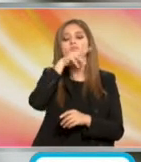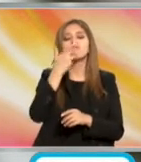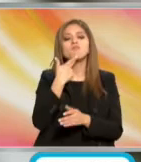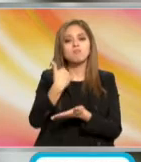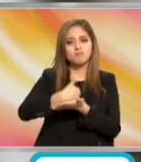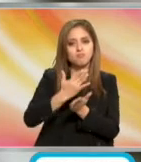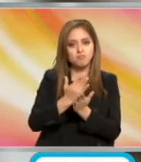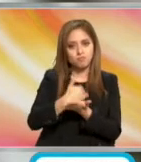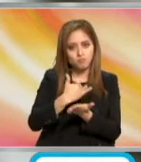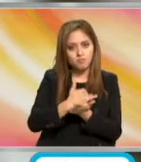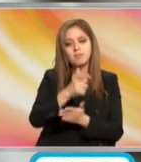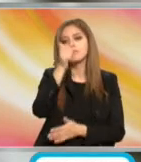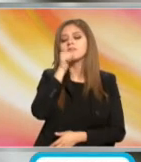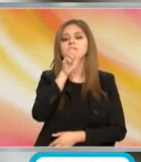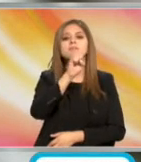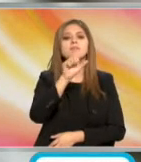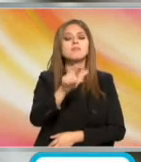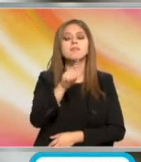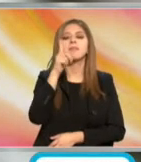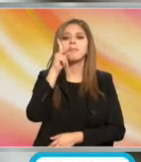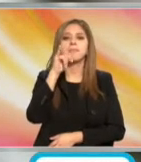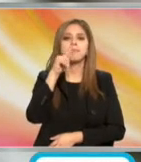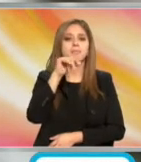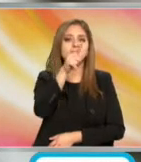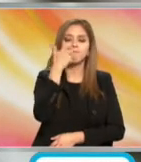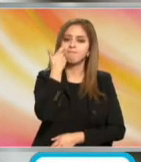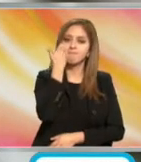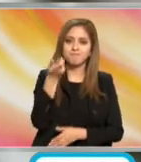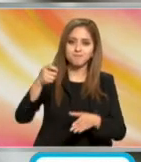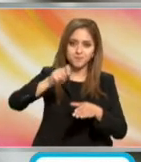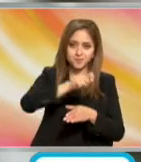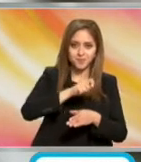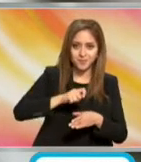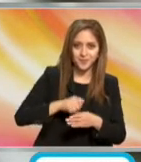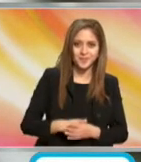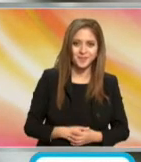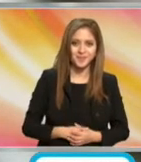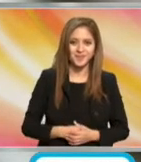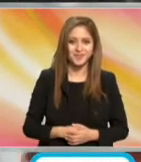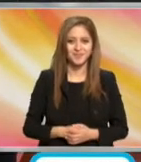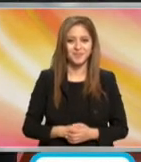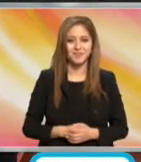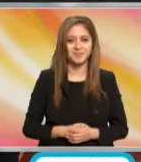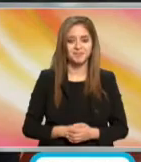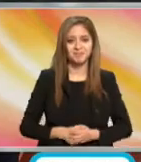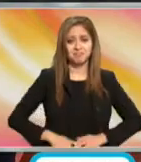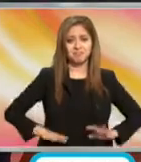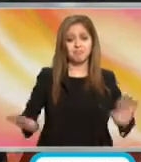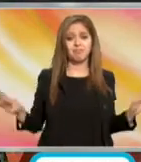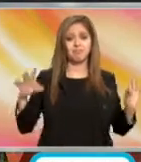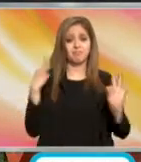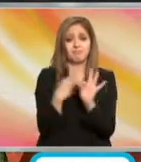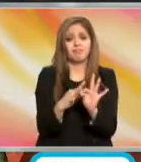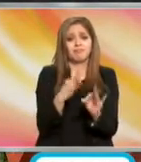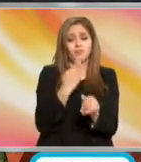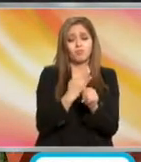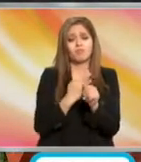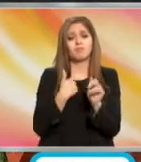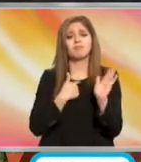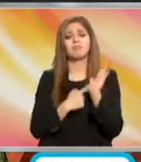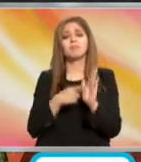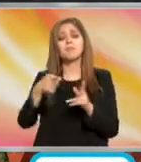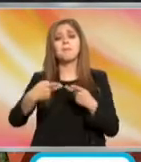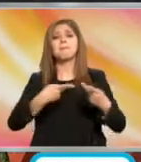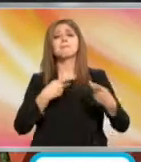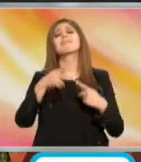y, como siempre, sal y pimienta al gusto. Ah, mira, muy bien. Tan, tan. ¡Qué delicia! Nada más, y chicos. esta es una